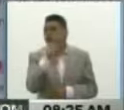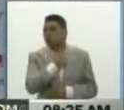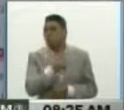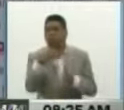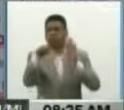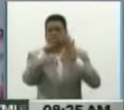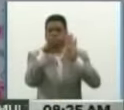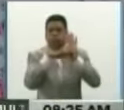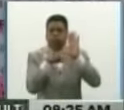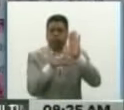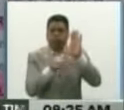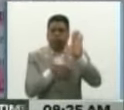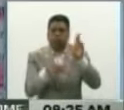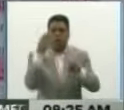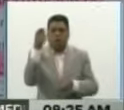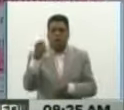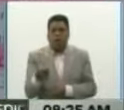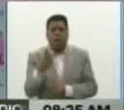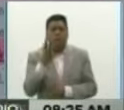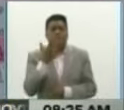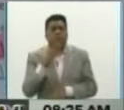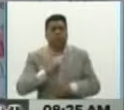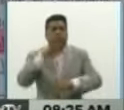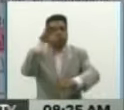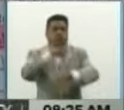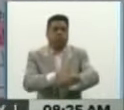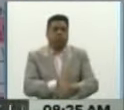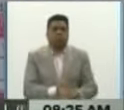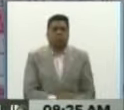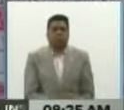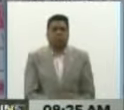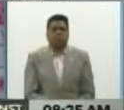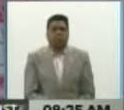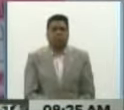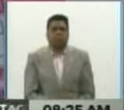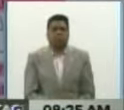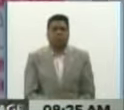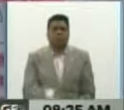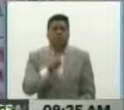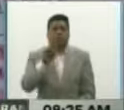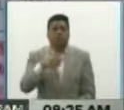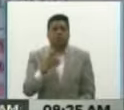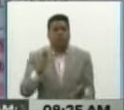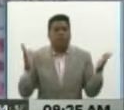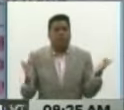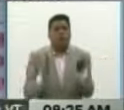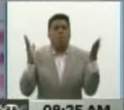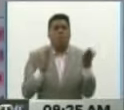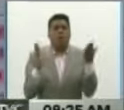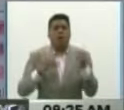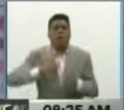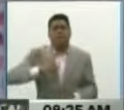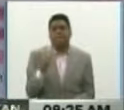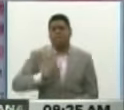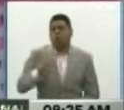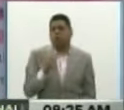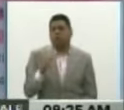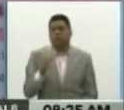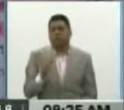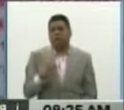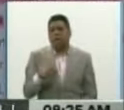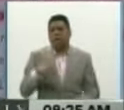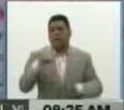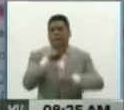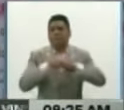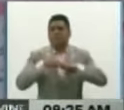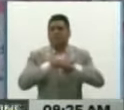legal para que ese señor fuese detenido, sino que era aupado el SEBIN apoyando al Ministerio del Trabajo. Ahí está la